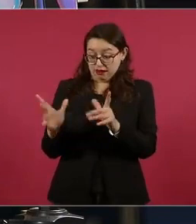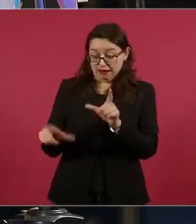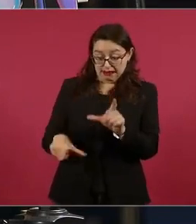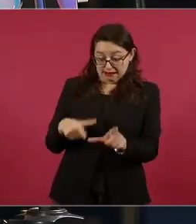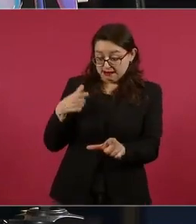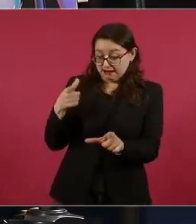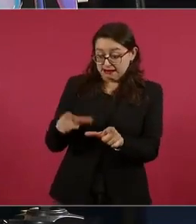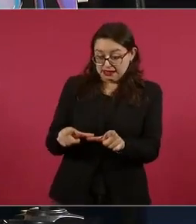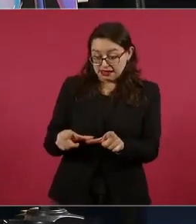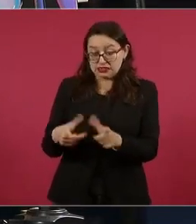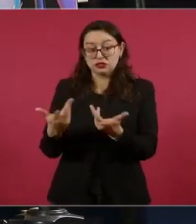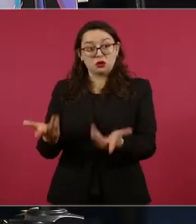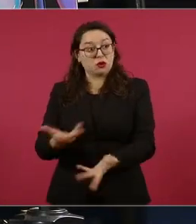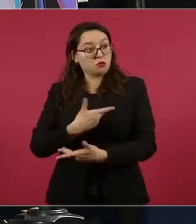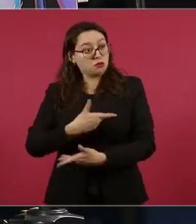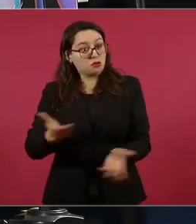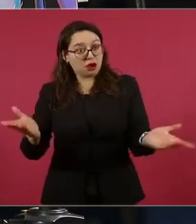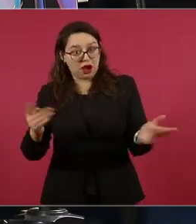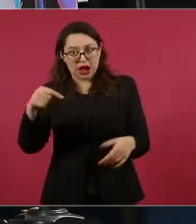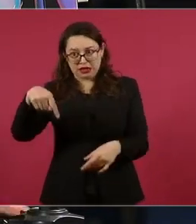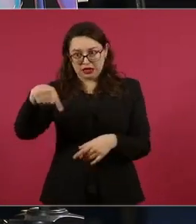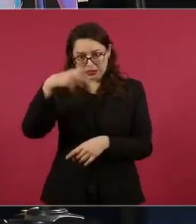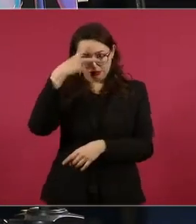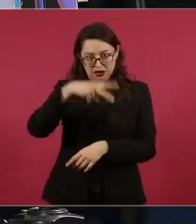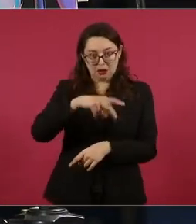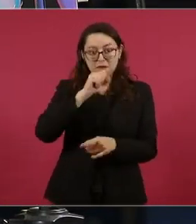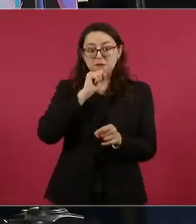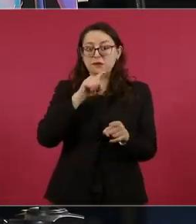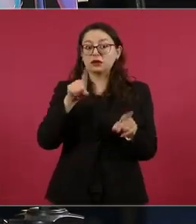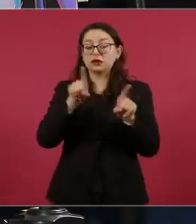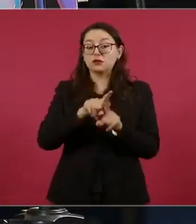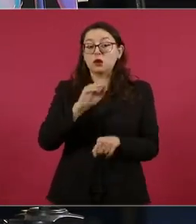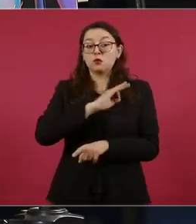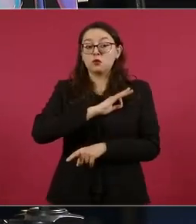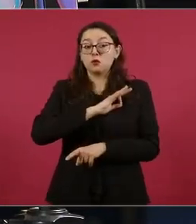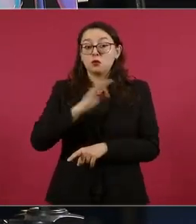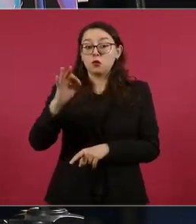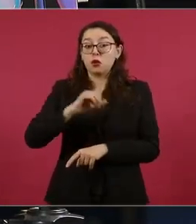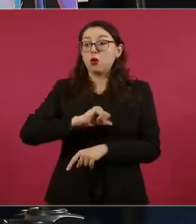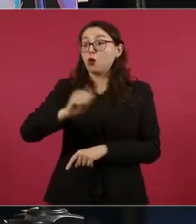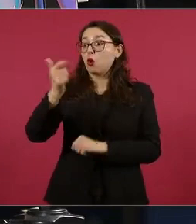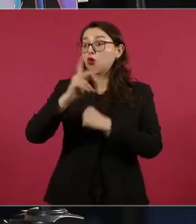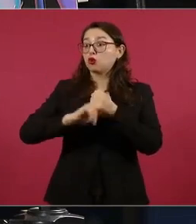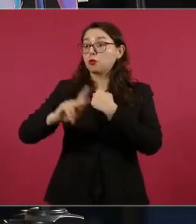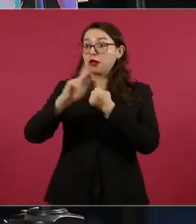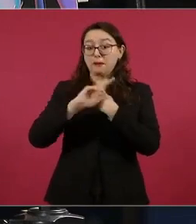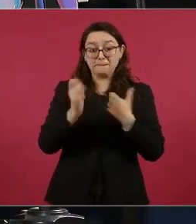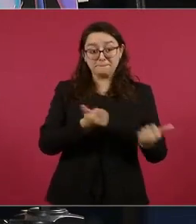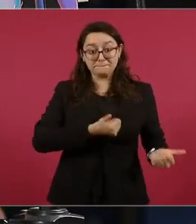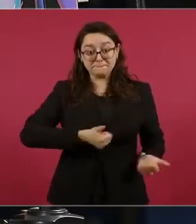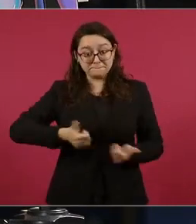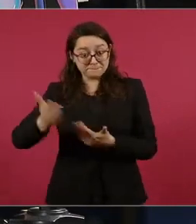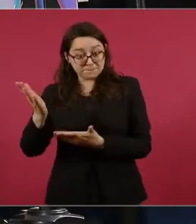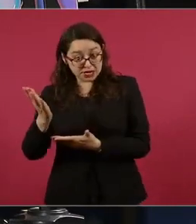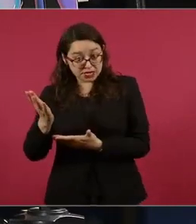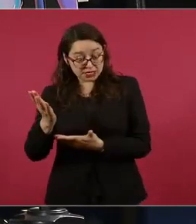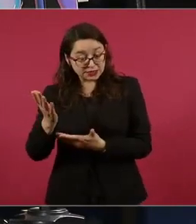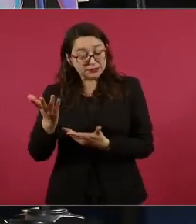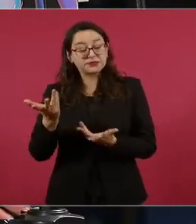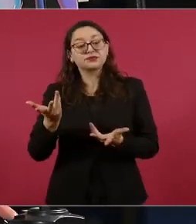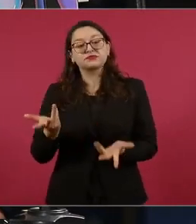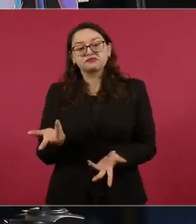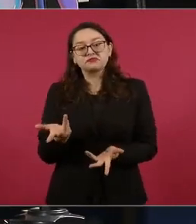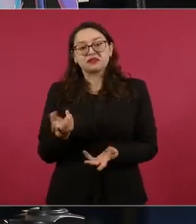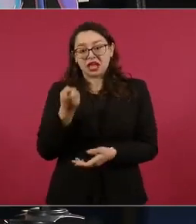a que se utilicen en la población mexicana también se se utilizarán como eh Para exportación y si estos elementos